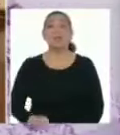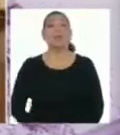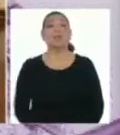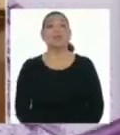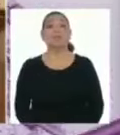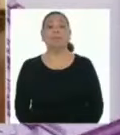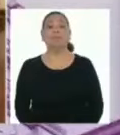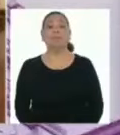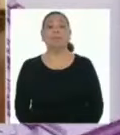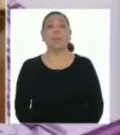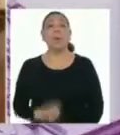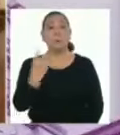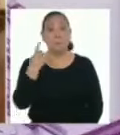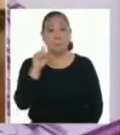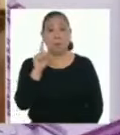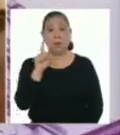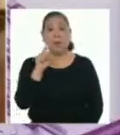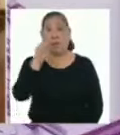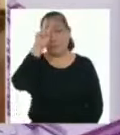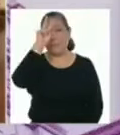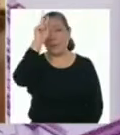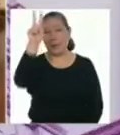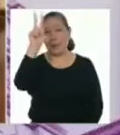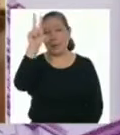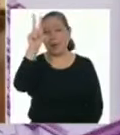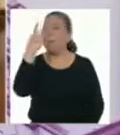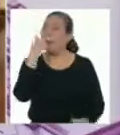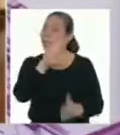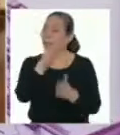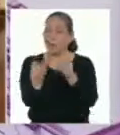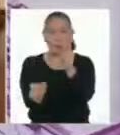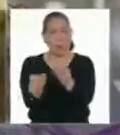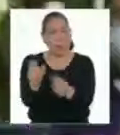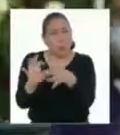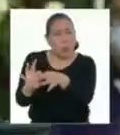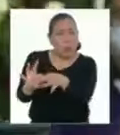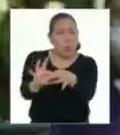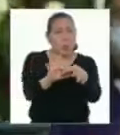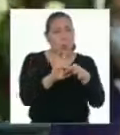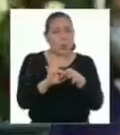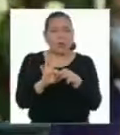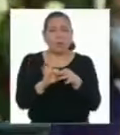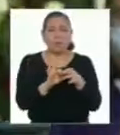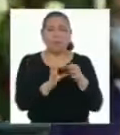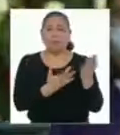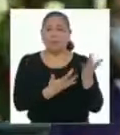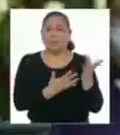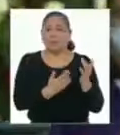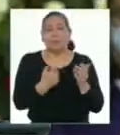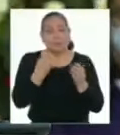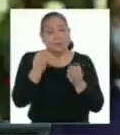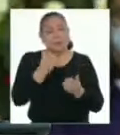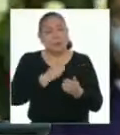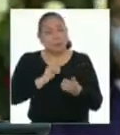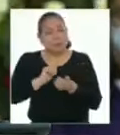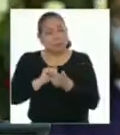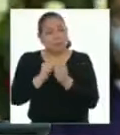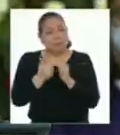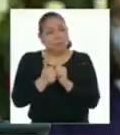Señor. Por nuestra nación, para que los peruanos, unidos en la esperanza de un país